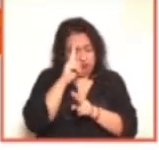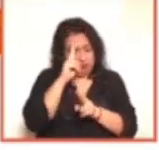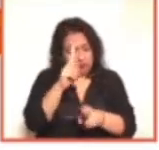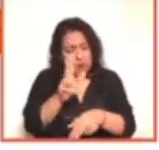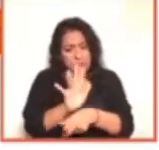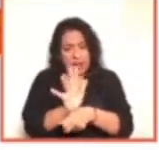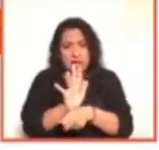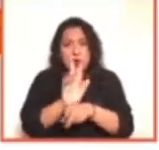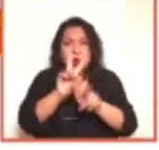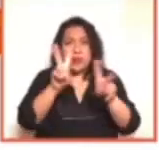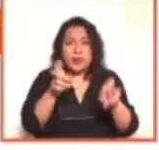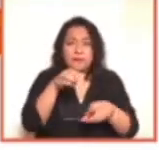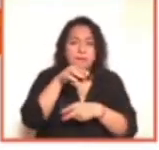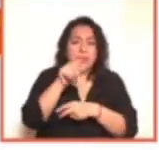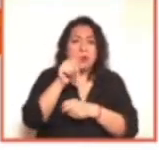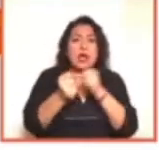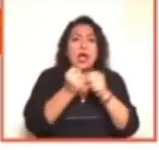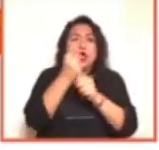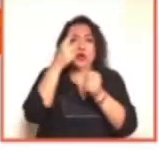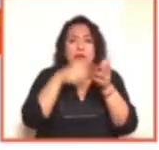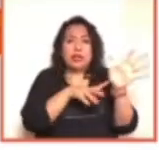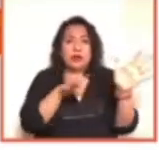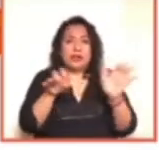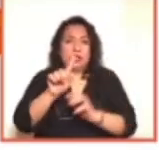Matiné de